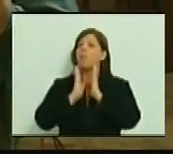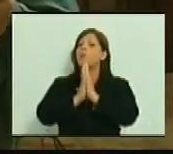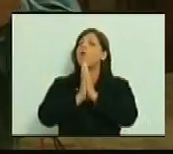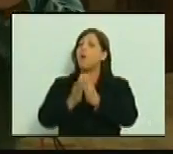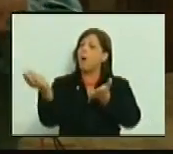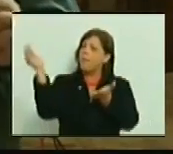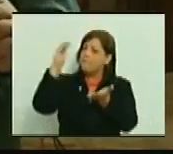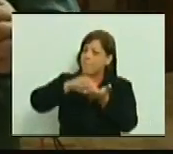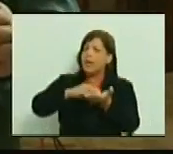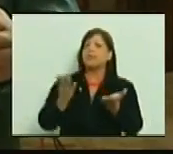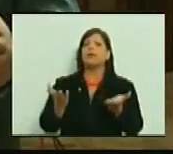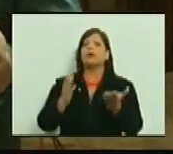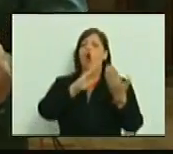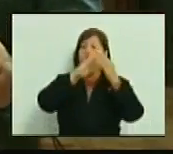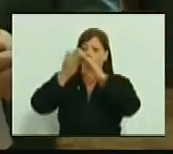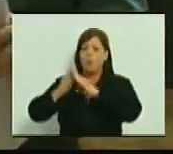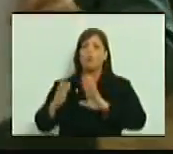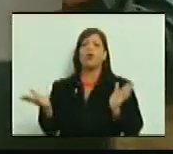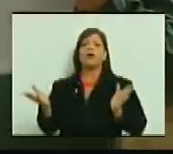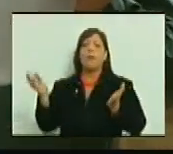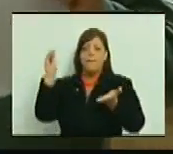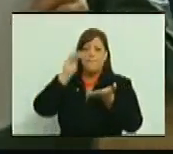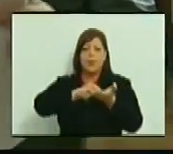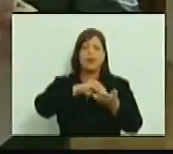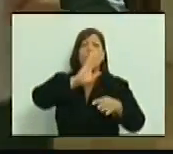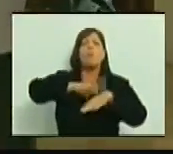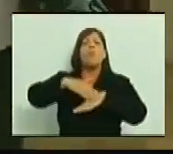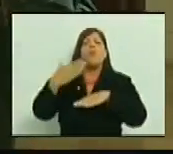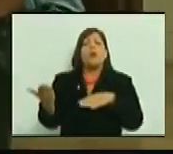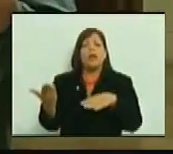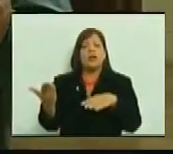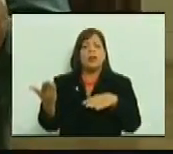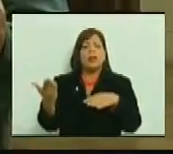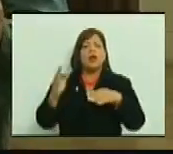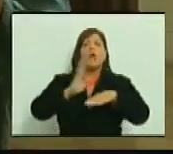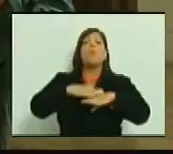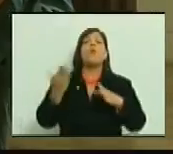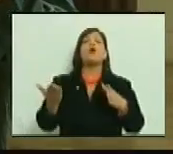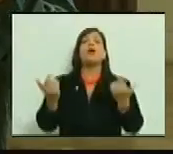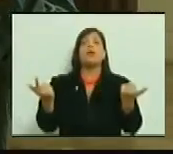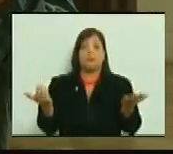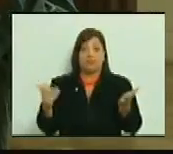se incorporen las comunas. ¿Por qué? ¿Por qué?